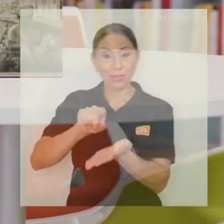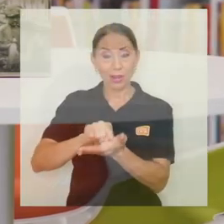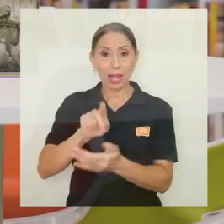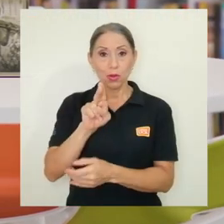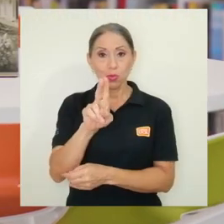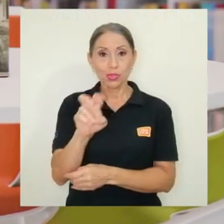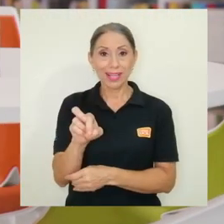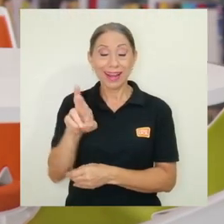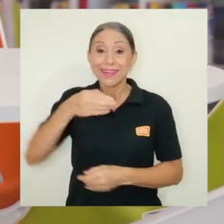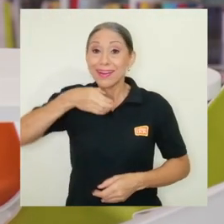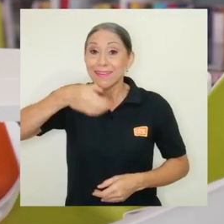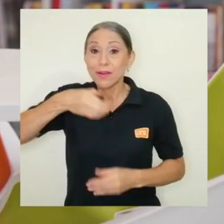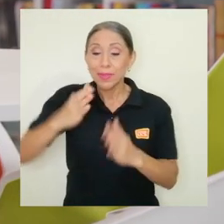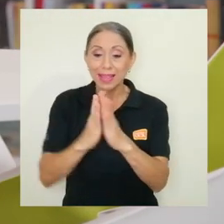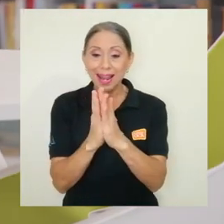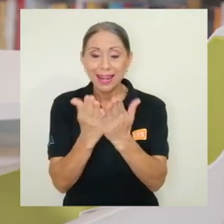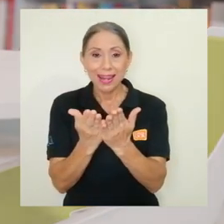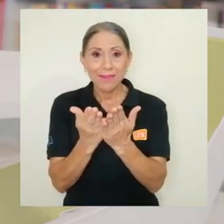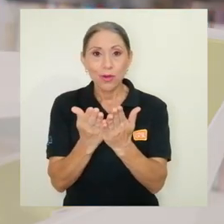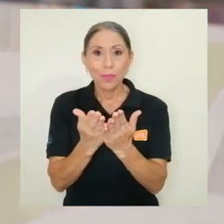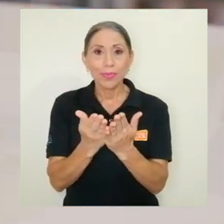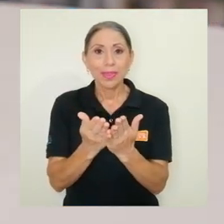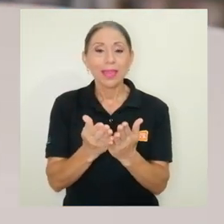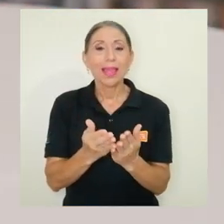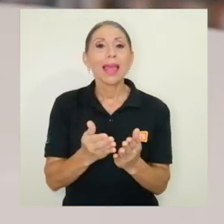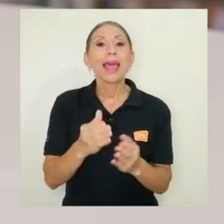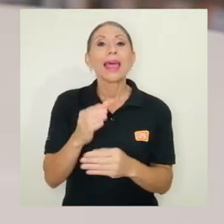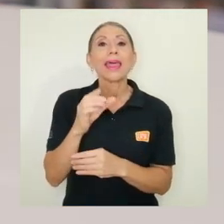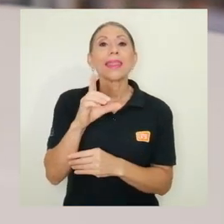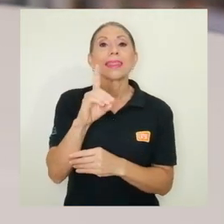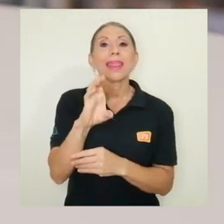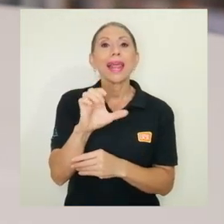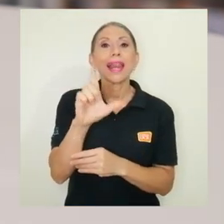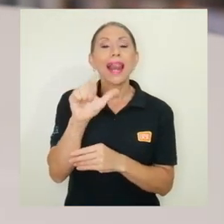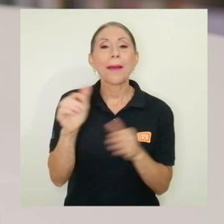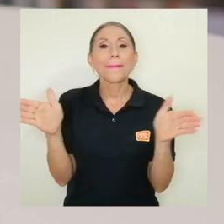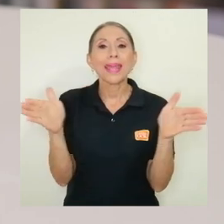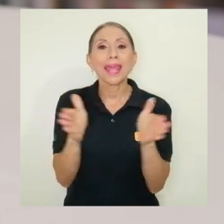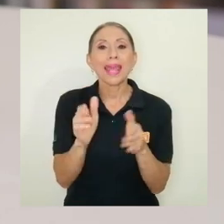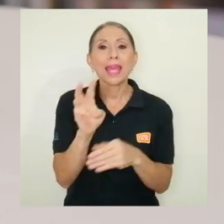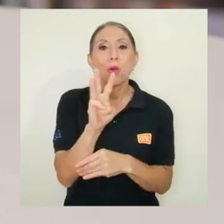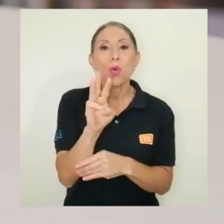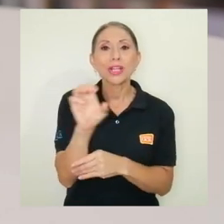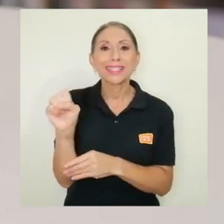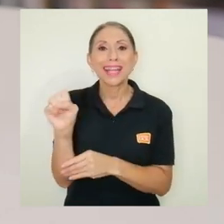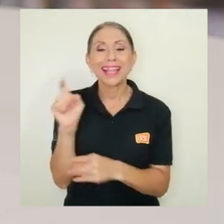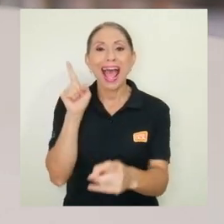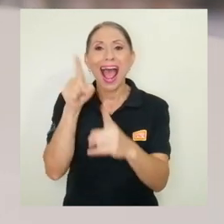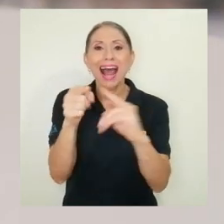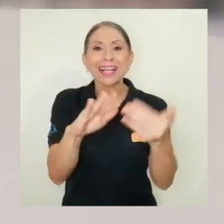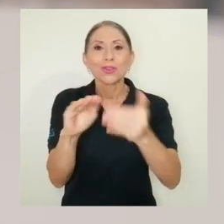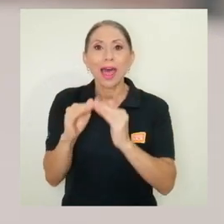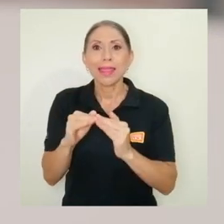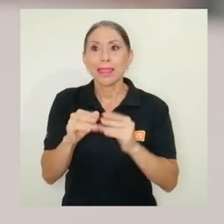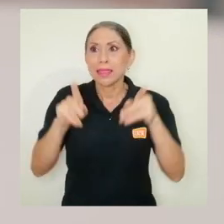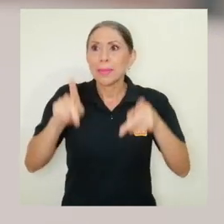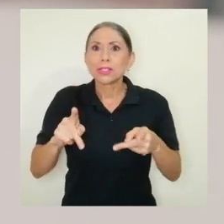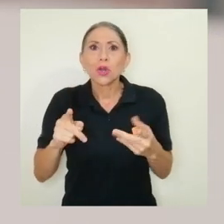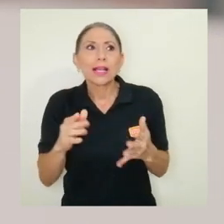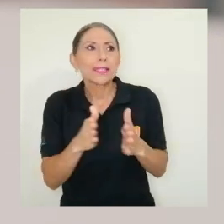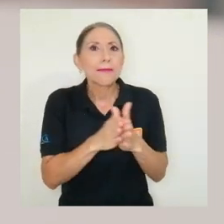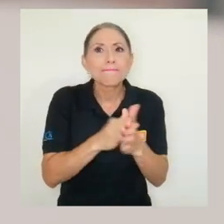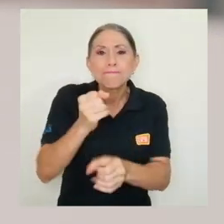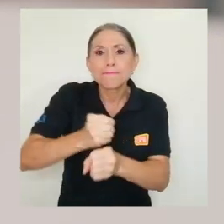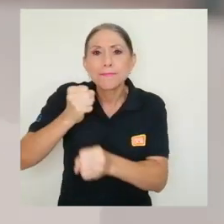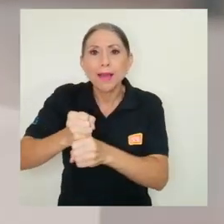La editorial UCR le recomienda el libro De la pequeña Wall Street a la ciudad de los pulseadores, las ventas que corren